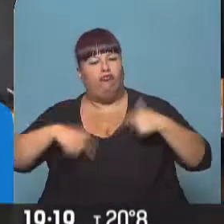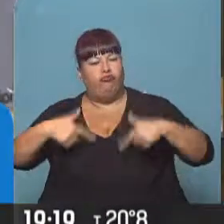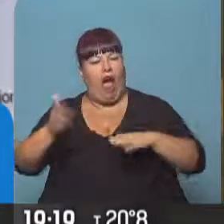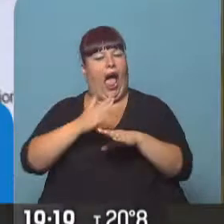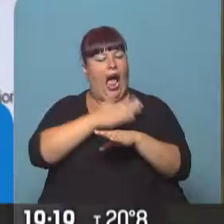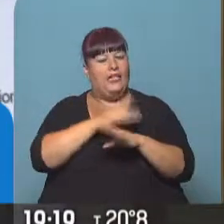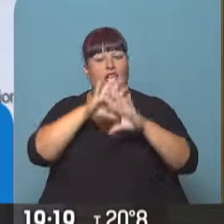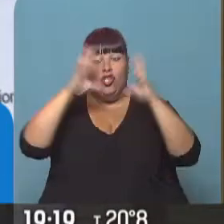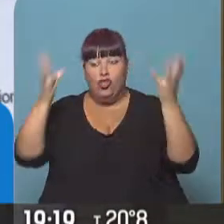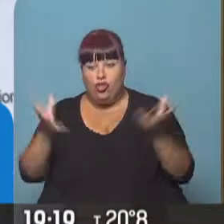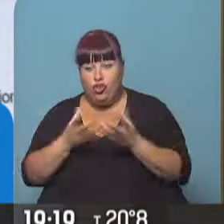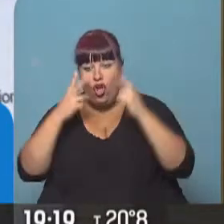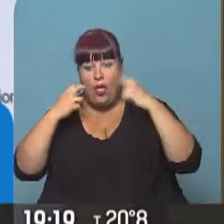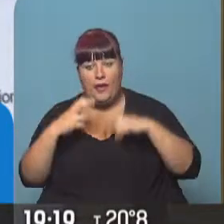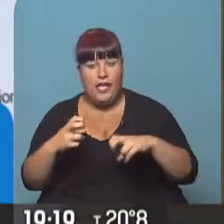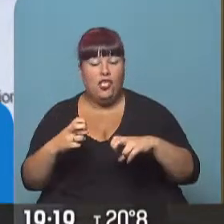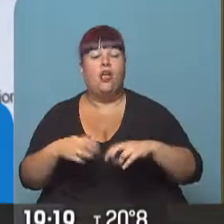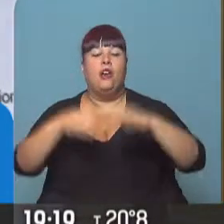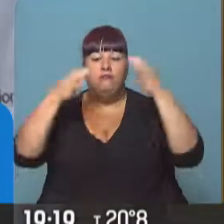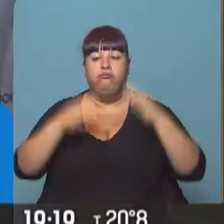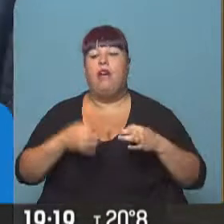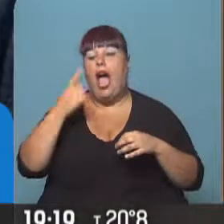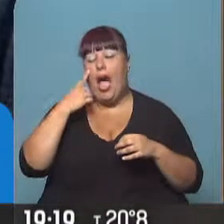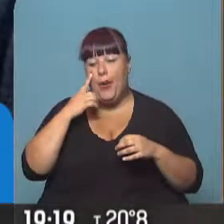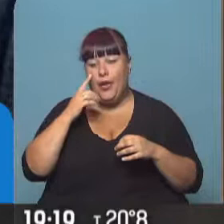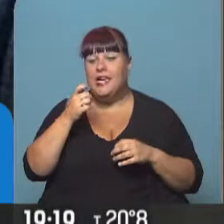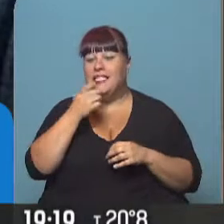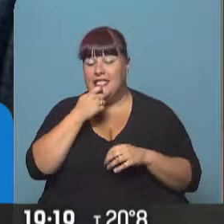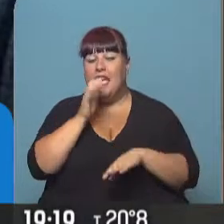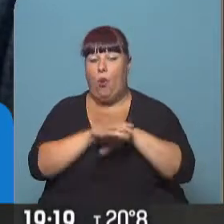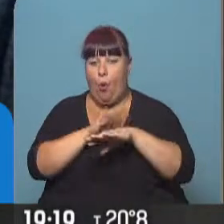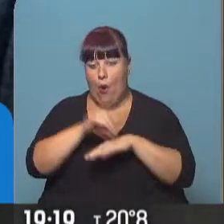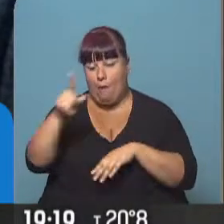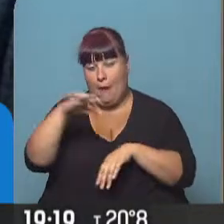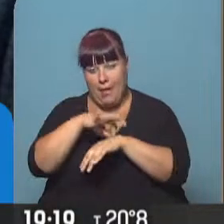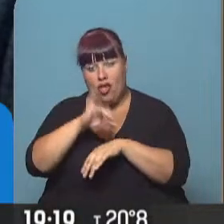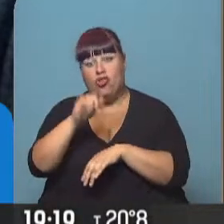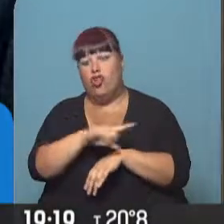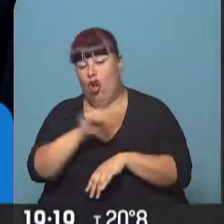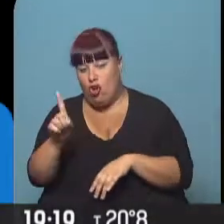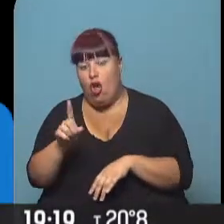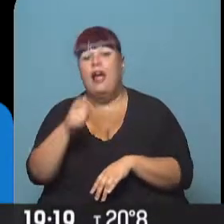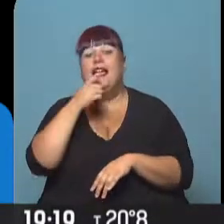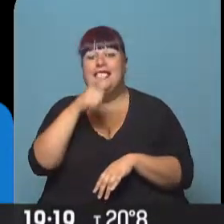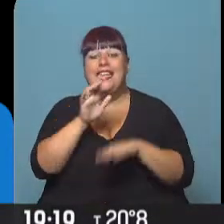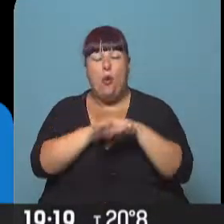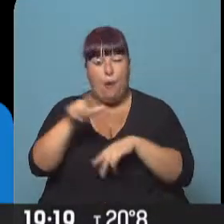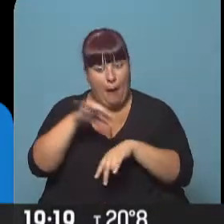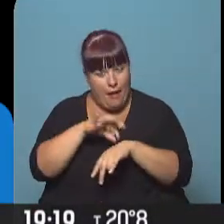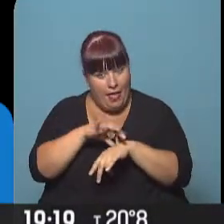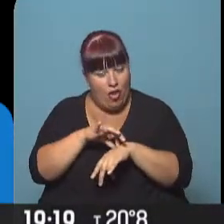y sobre la base de la pesquisa se determinará si hubo responsabilidad de los médicos y si esa